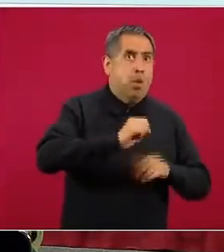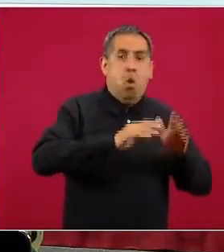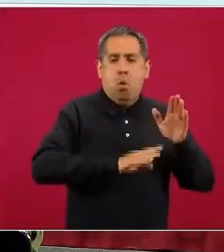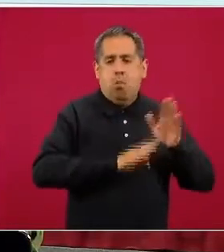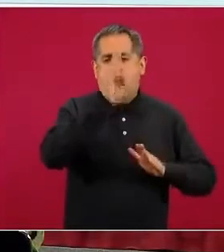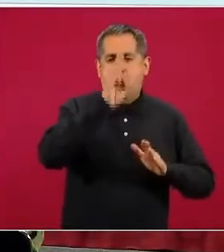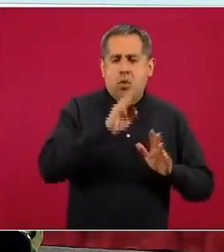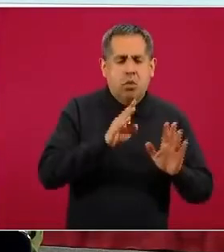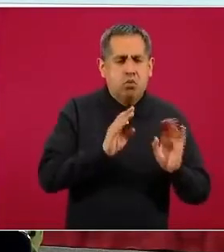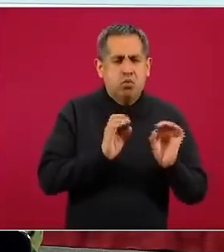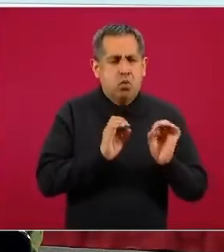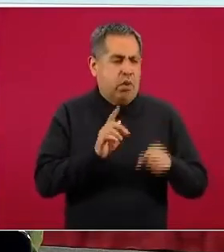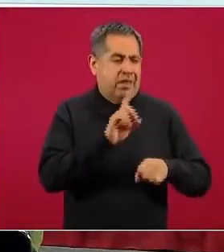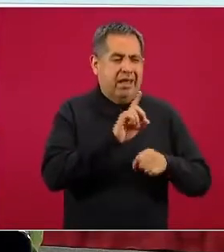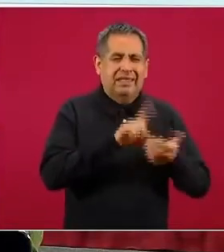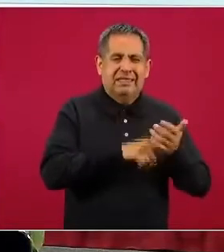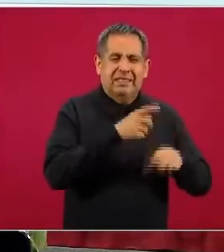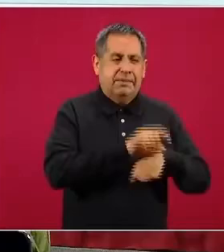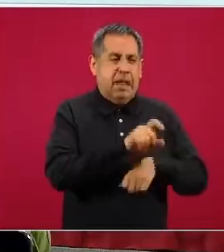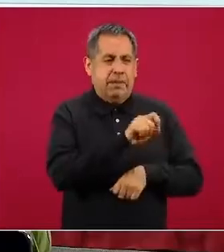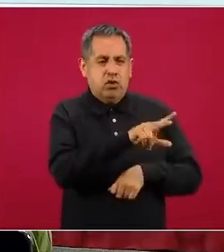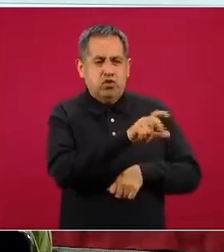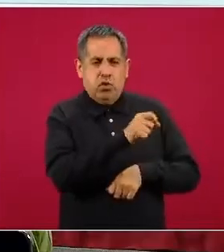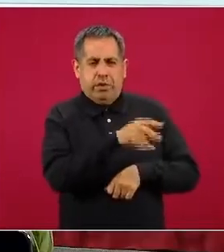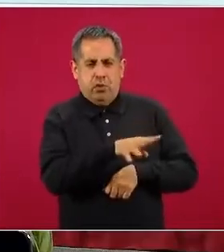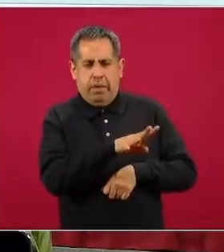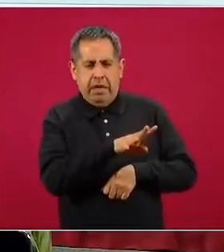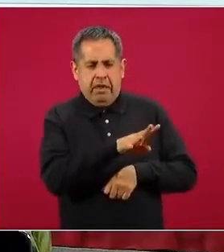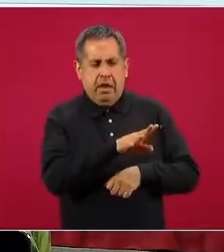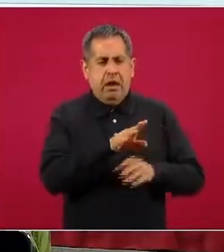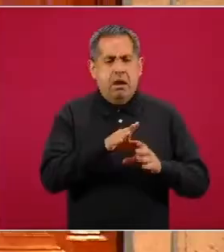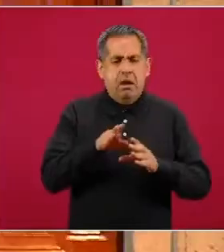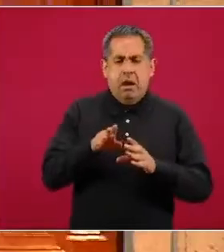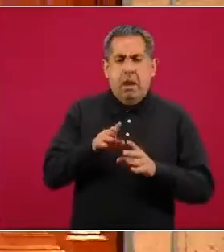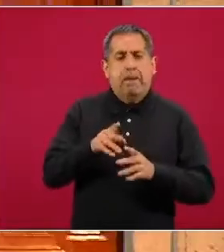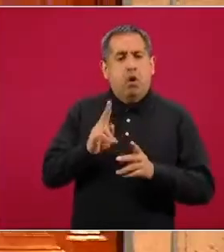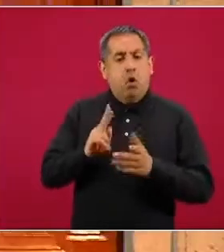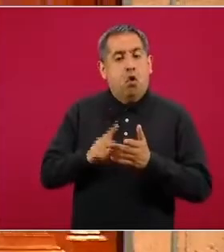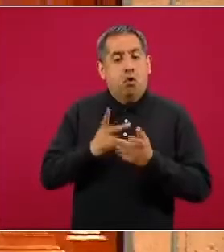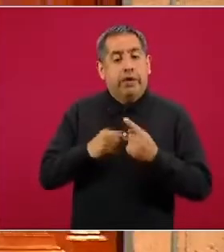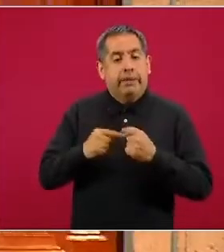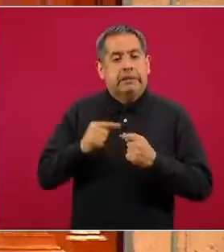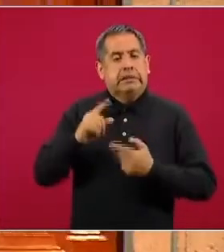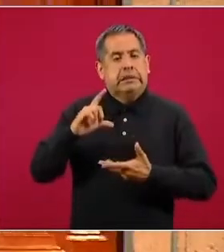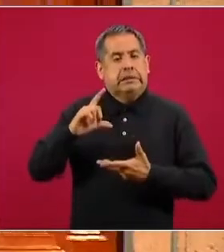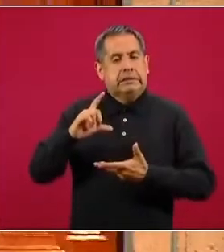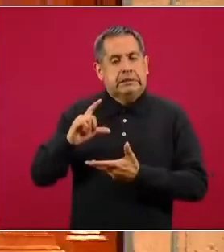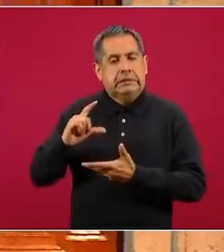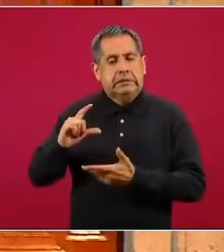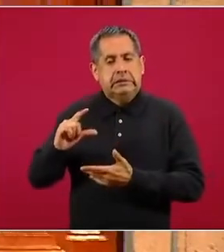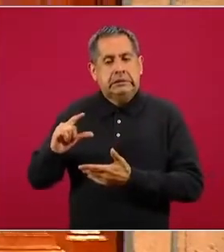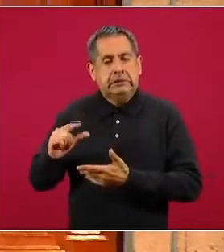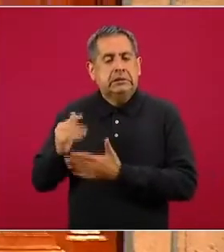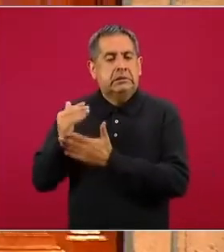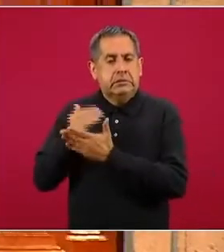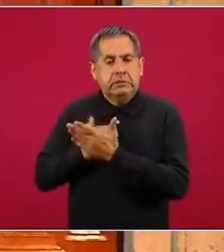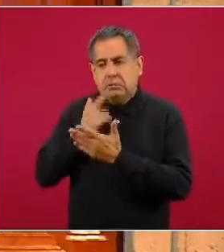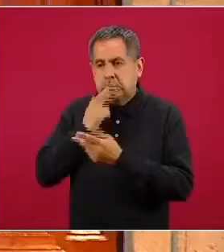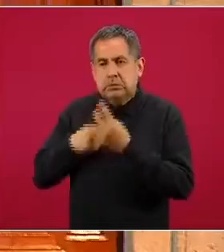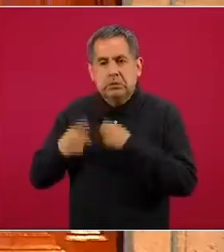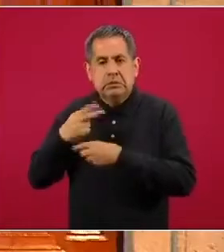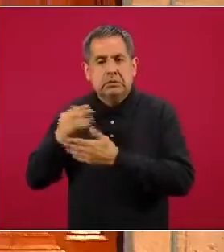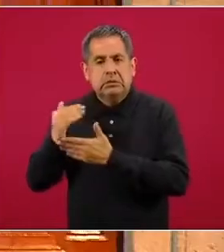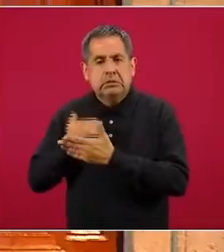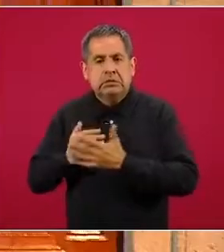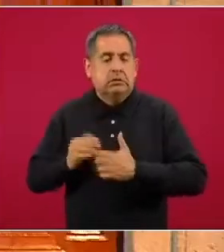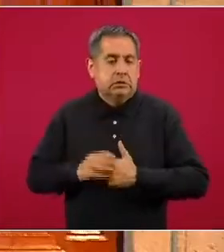la semana 28-29, pero entonces la tendencia vuelve nuevamente a presentarse como descendente.